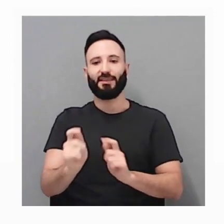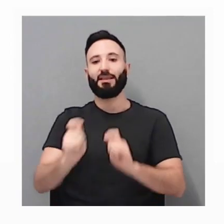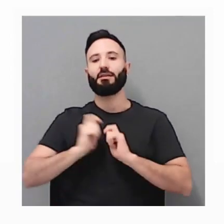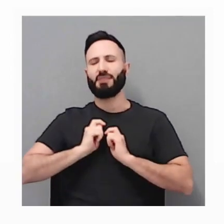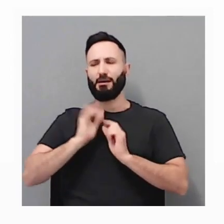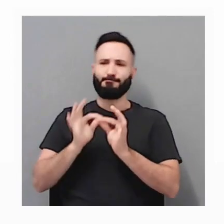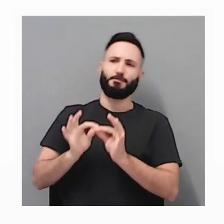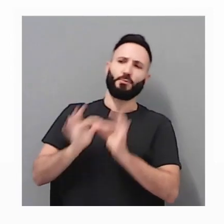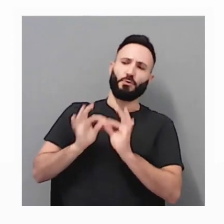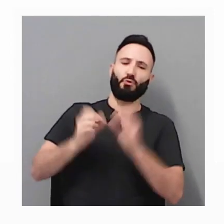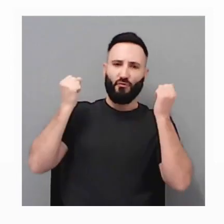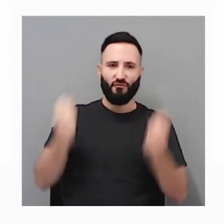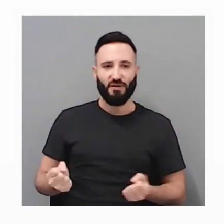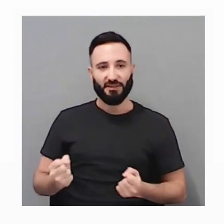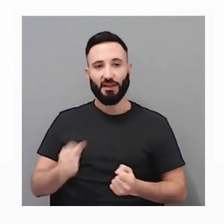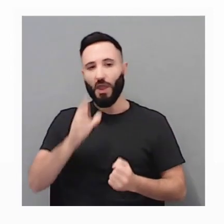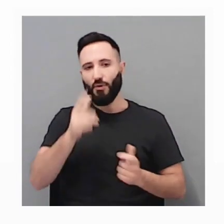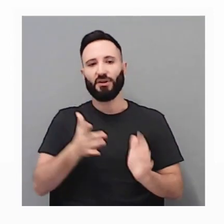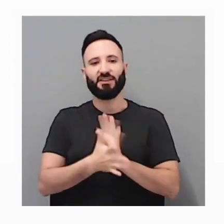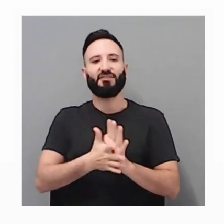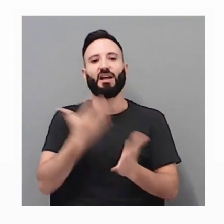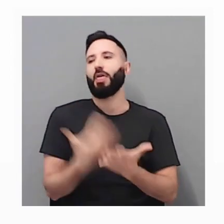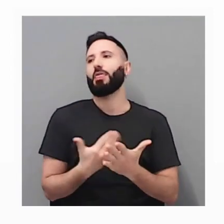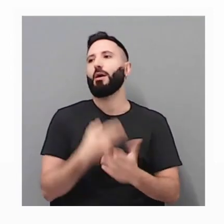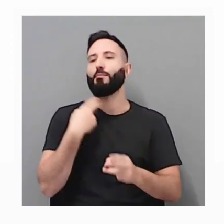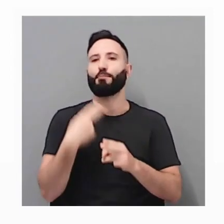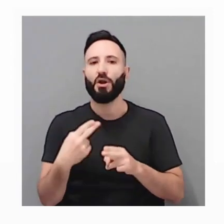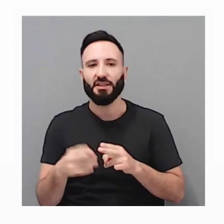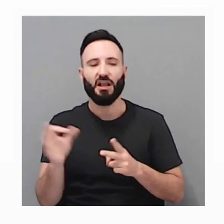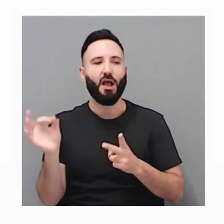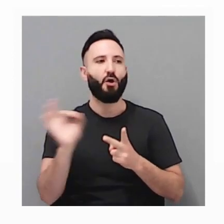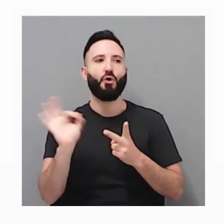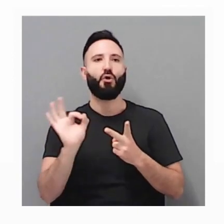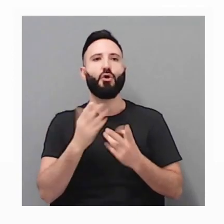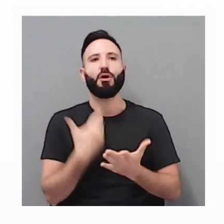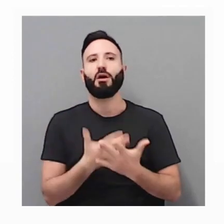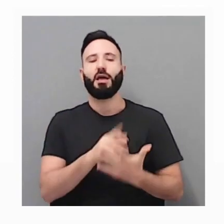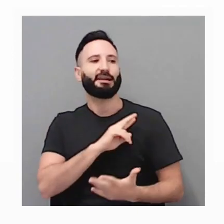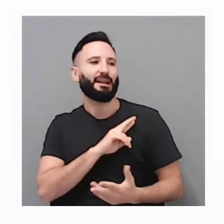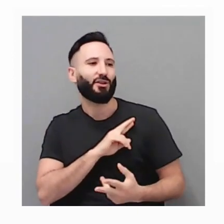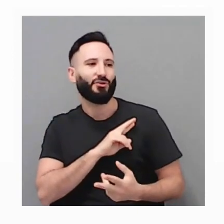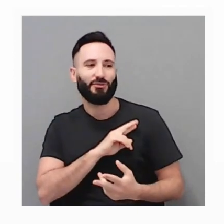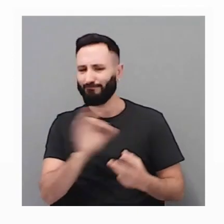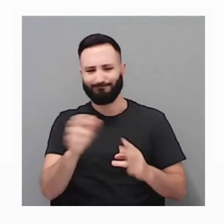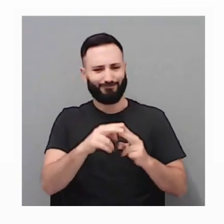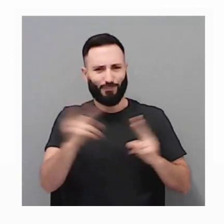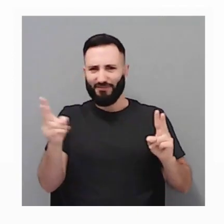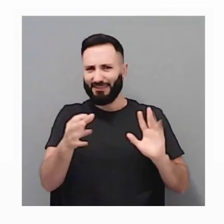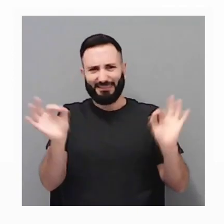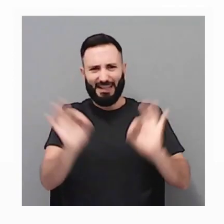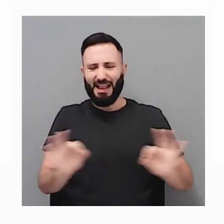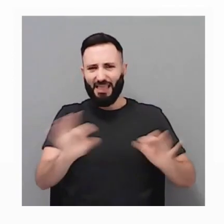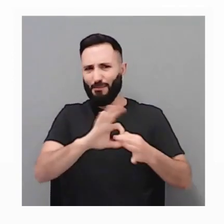porque no parte de un dogma político, de un dogma religioso, parte de un concepto, de